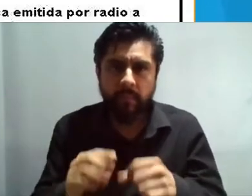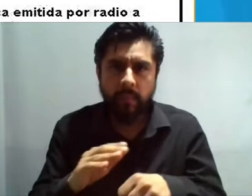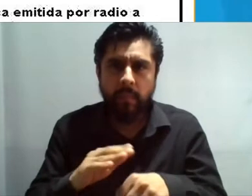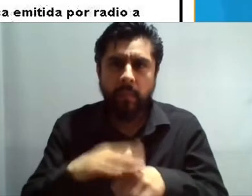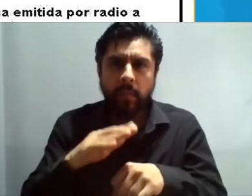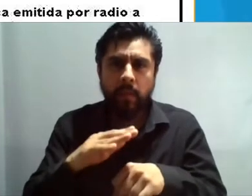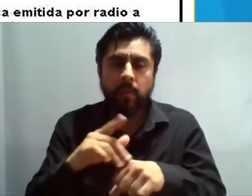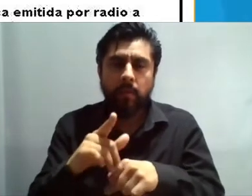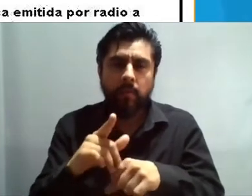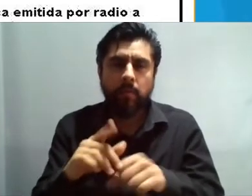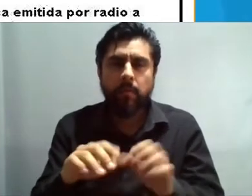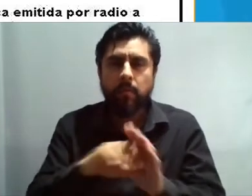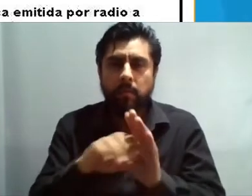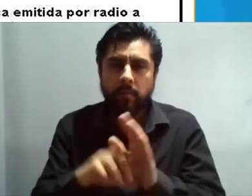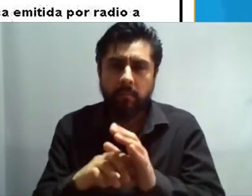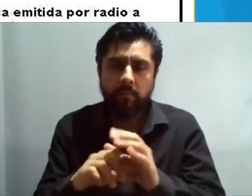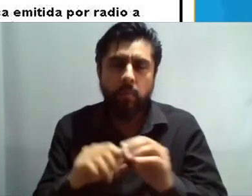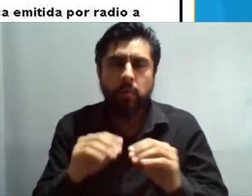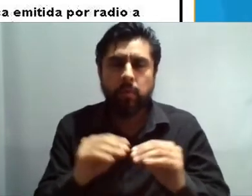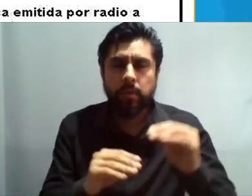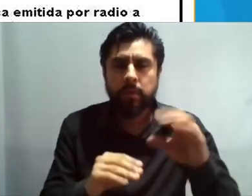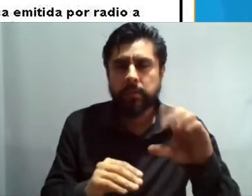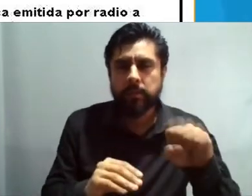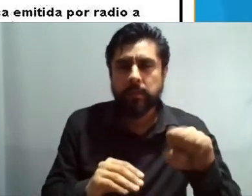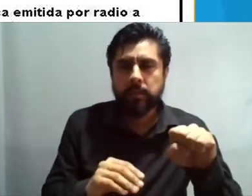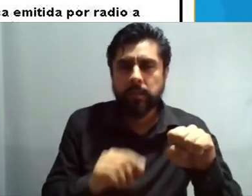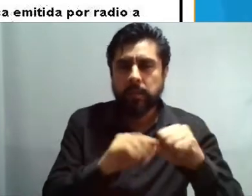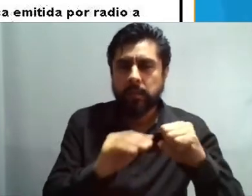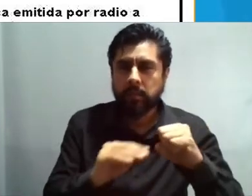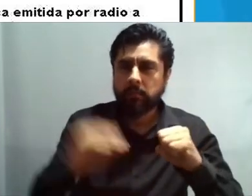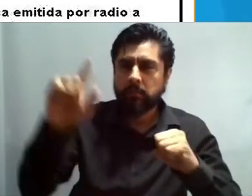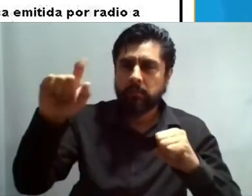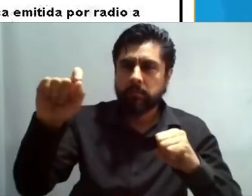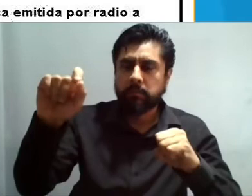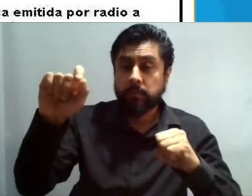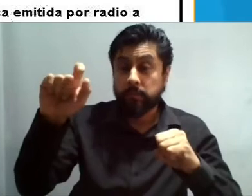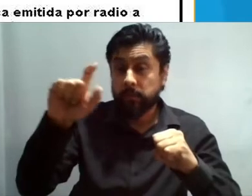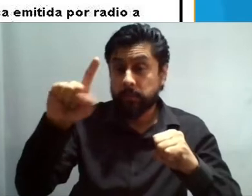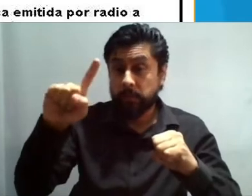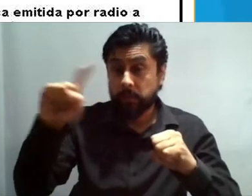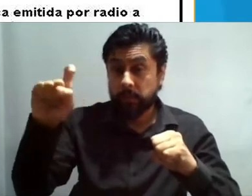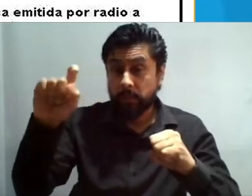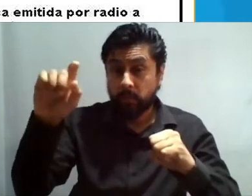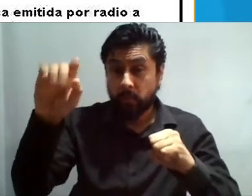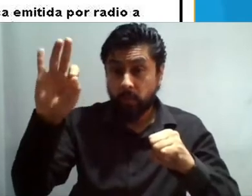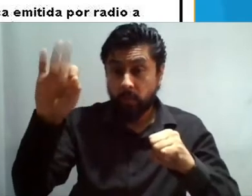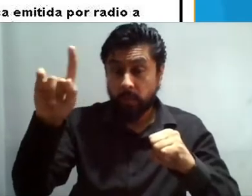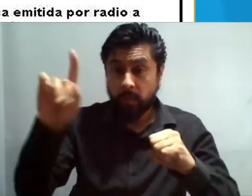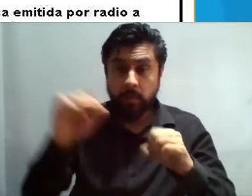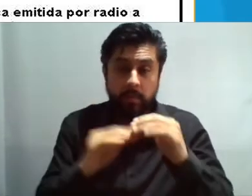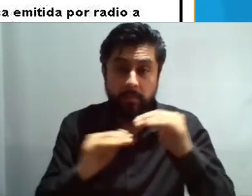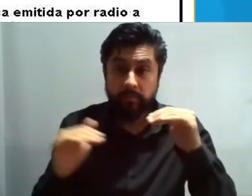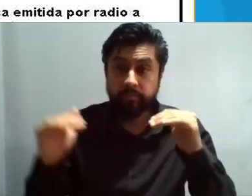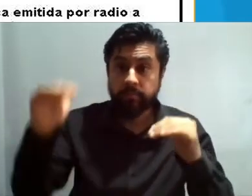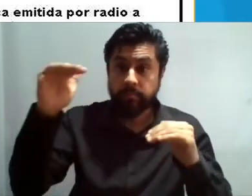de manera desproporcional, por ejemplo, como lo mostramos en su momento. Para que un sonido se produzca